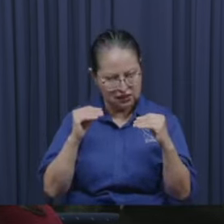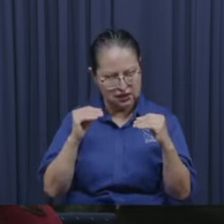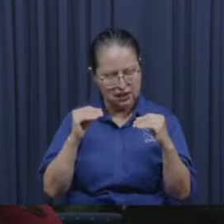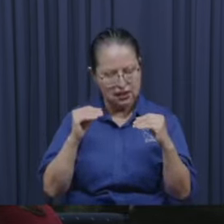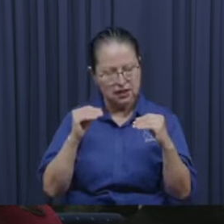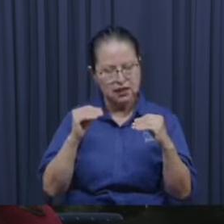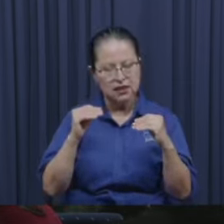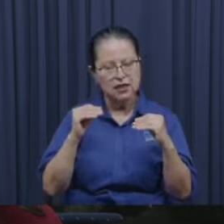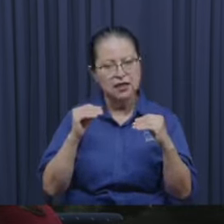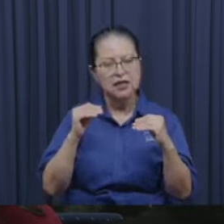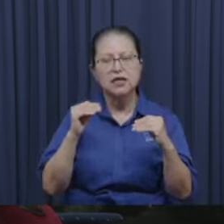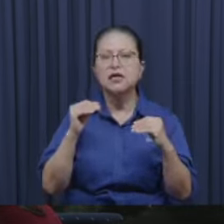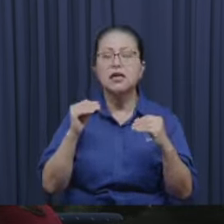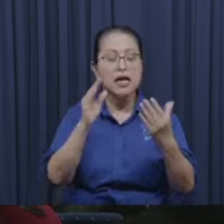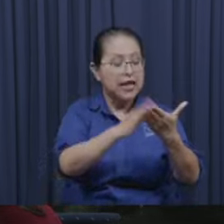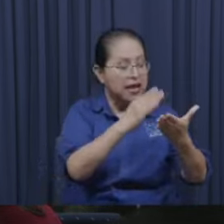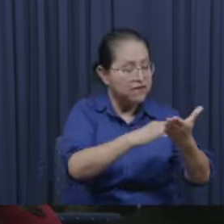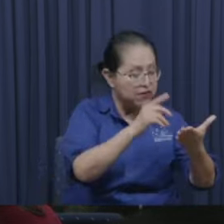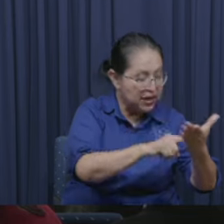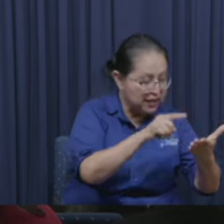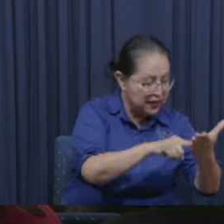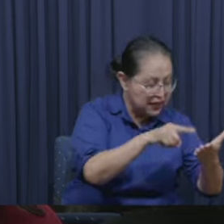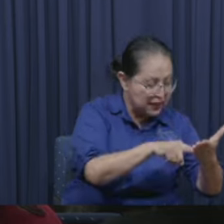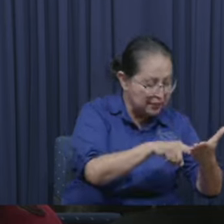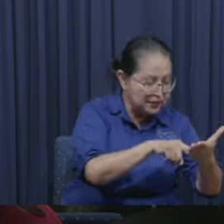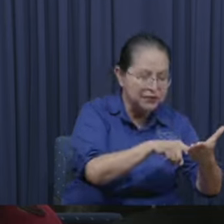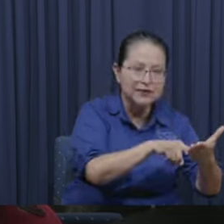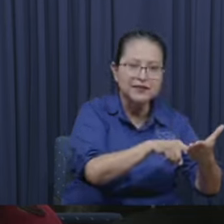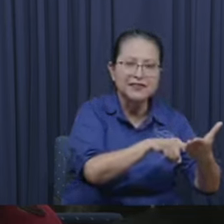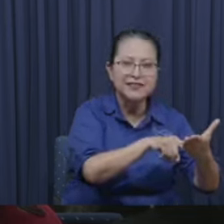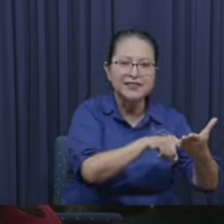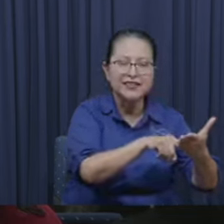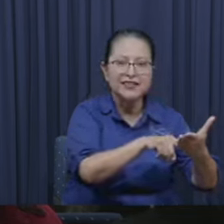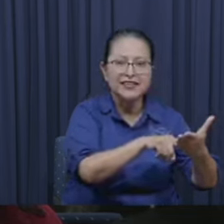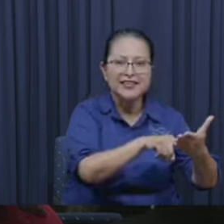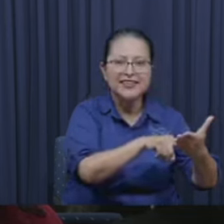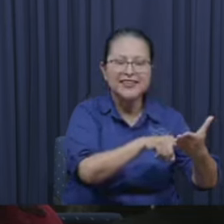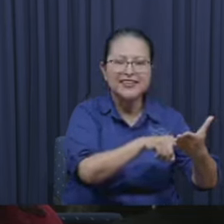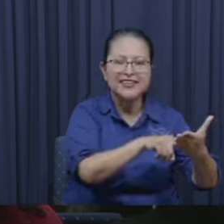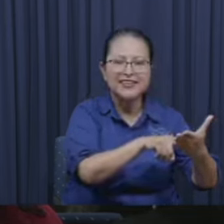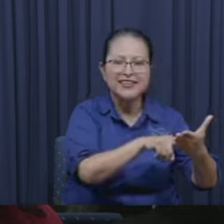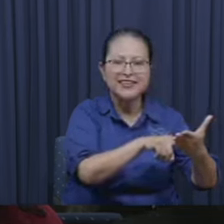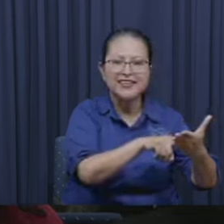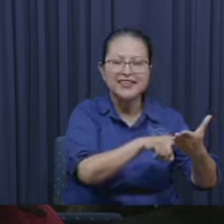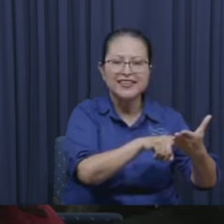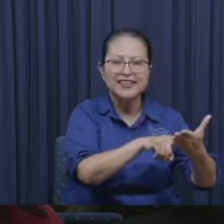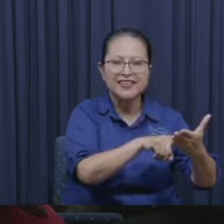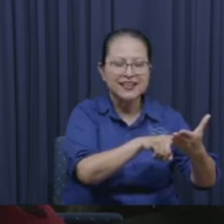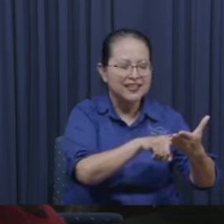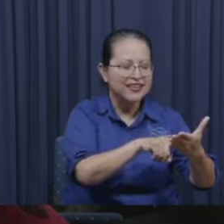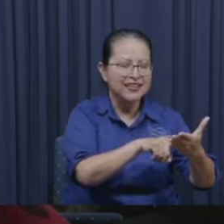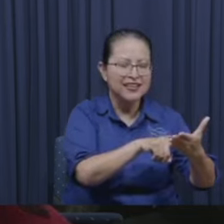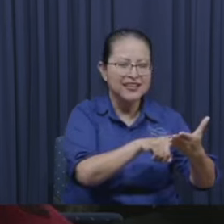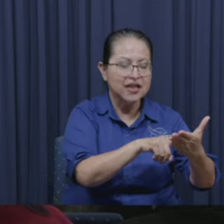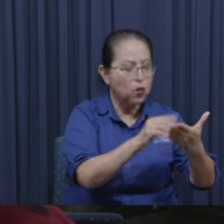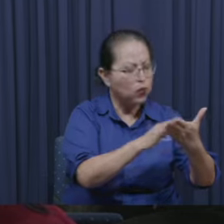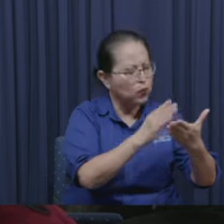el Señor en este versículo que muchas veces lo hemos visto vamos a ver si si lo tengo aquí